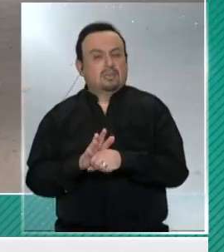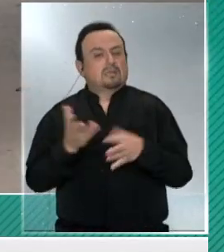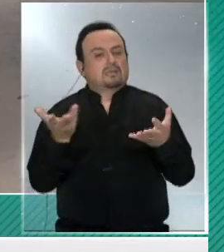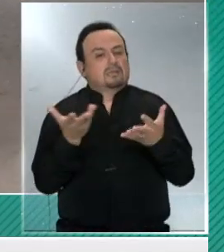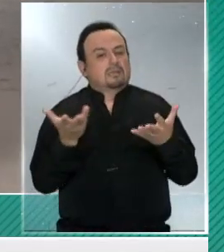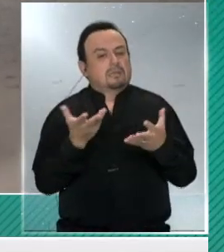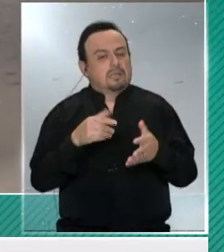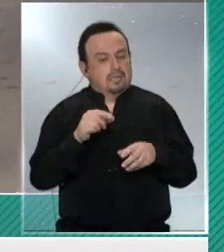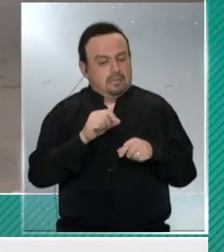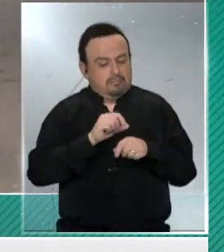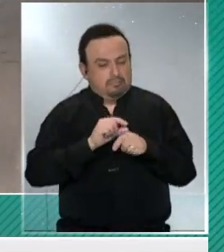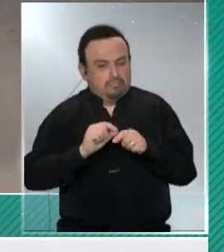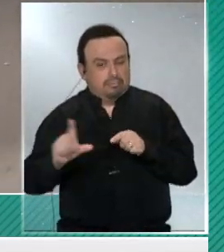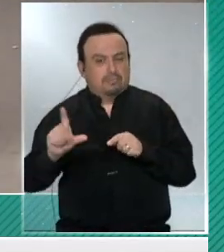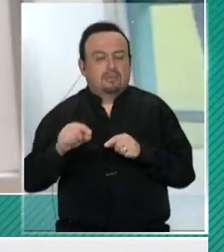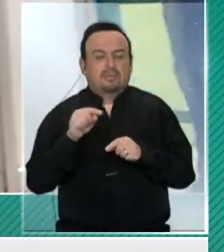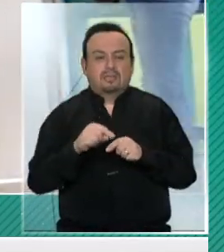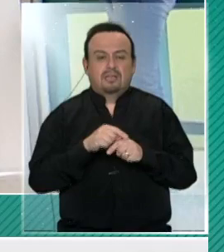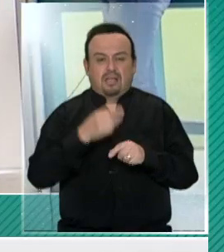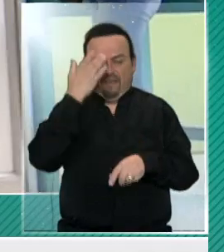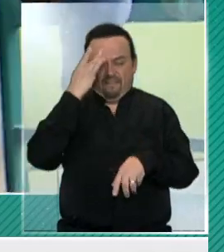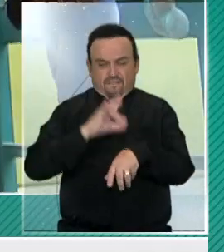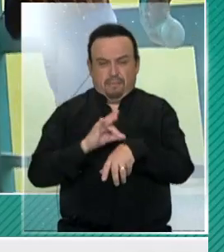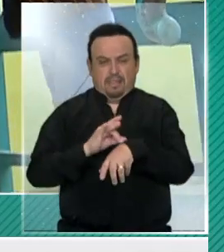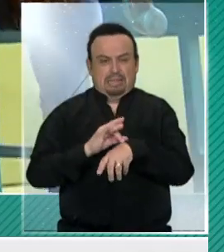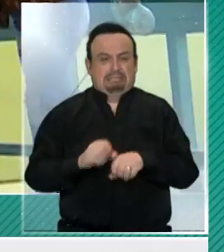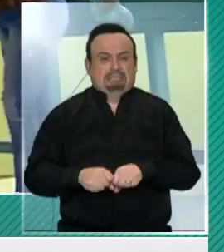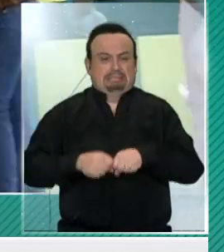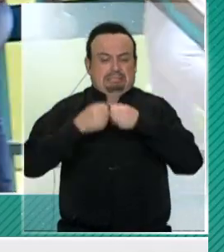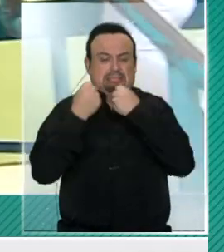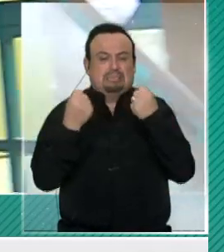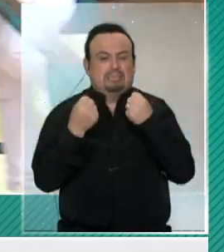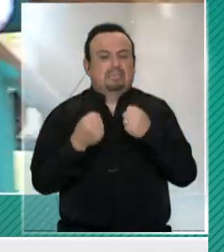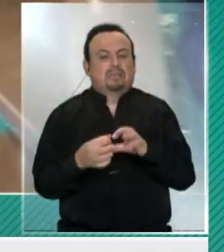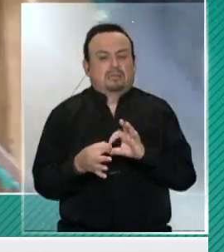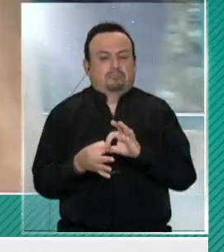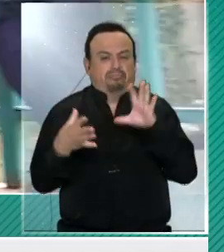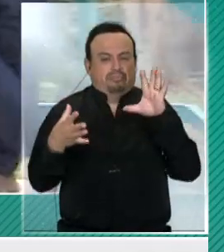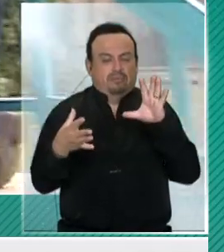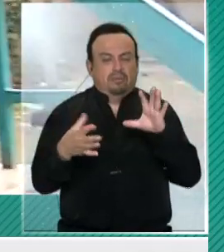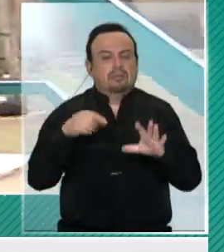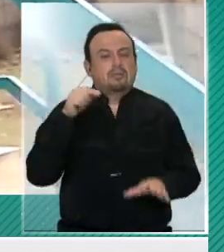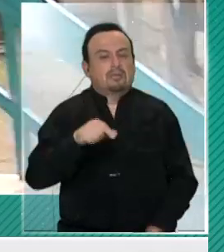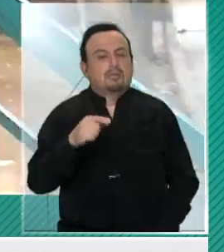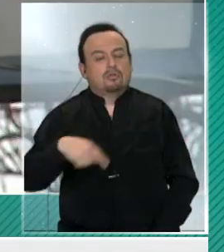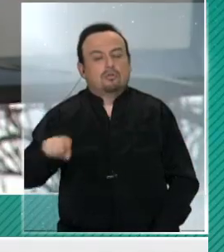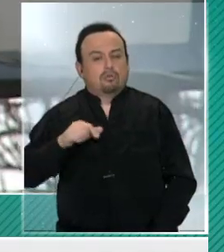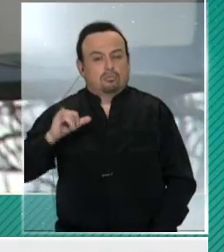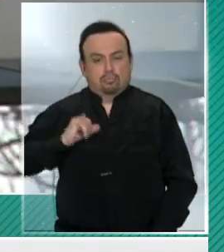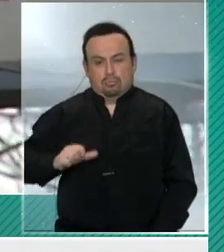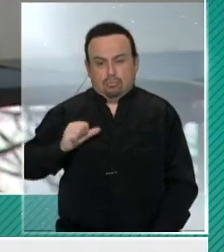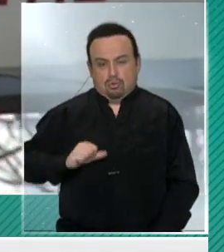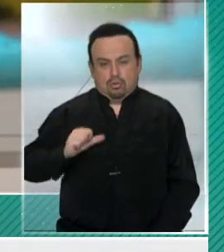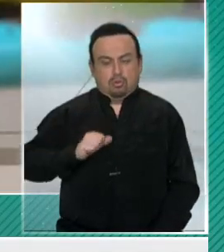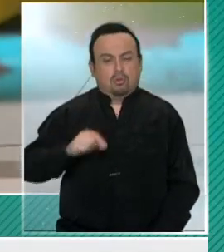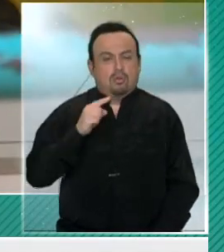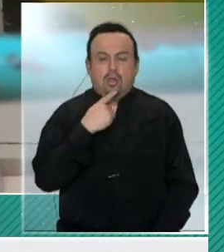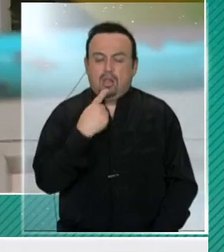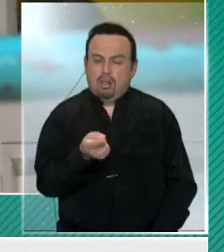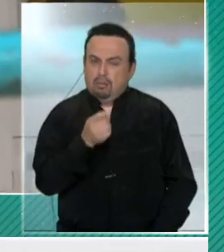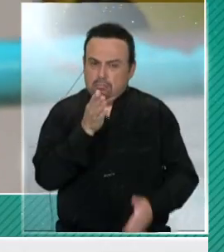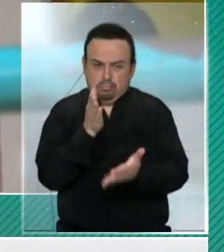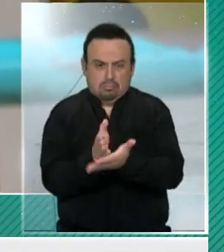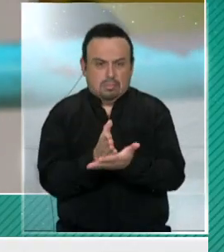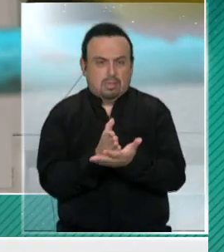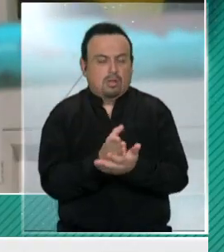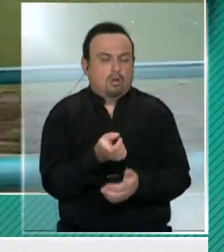estas enfermedades. No hay que olvidar que todas las conductas que se han propiciado para el manejo de coronavirus se aplican también